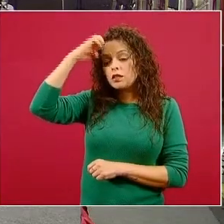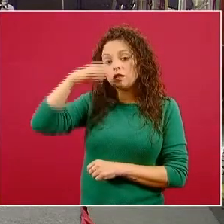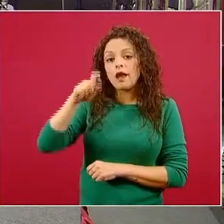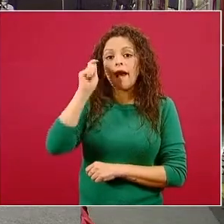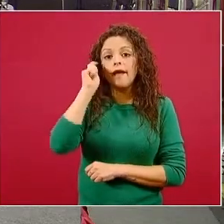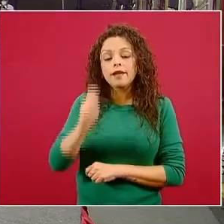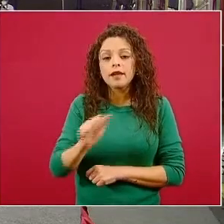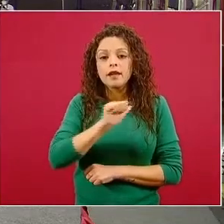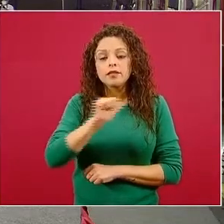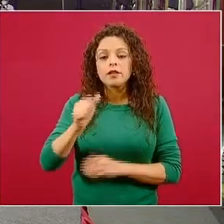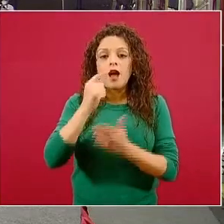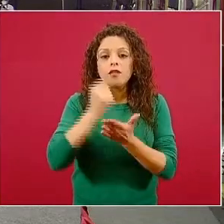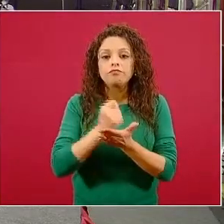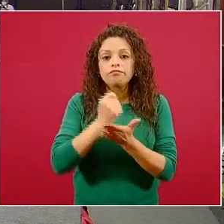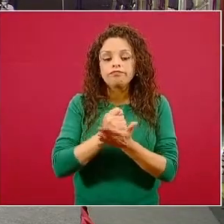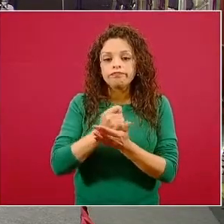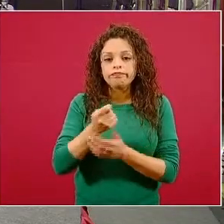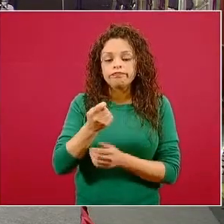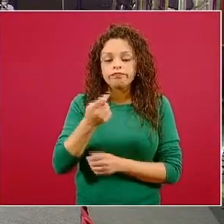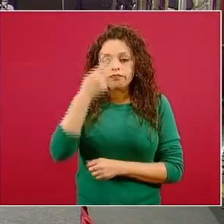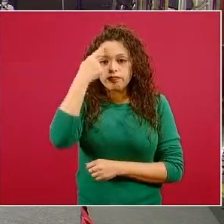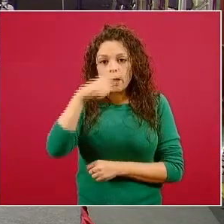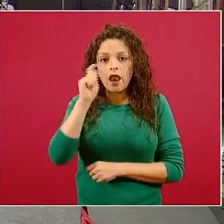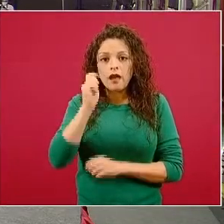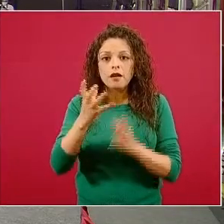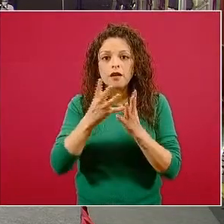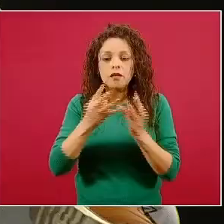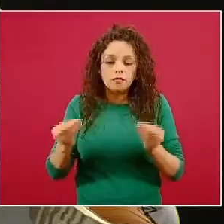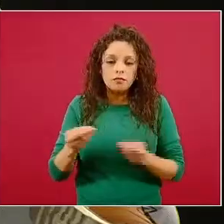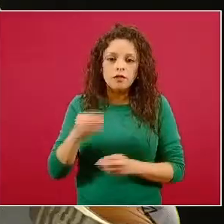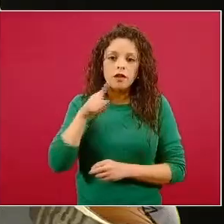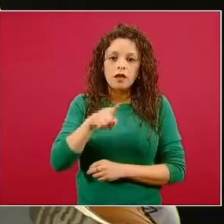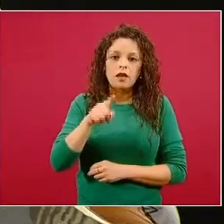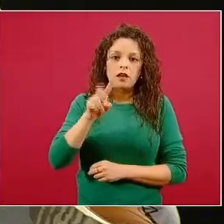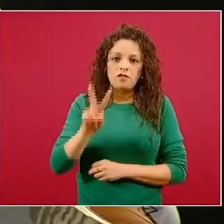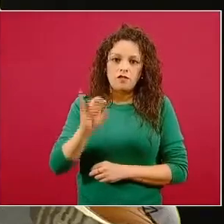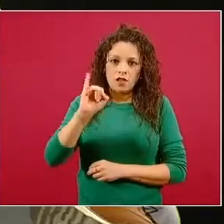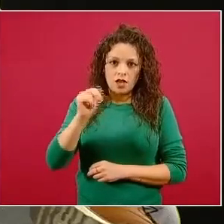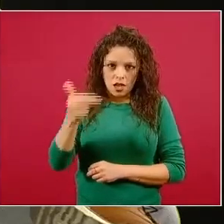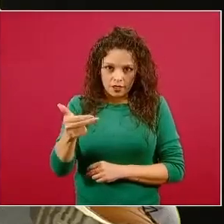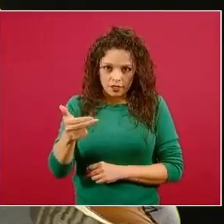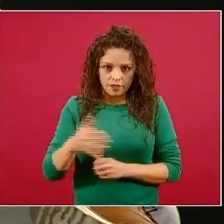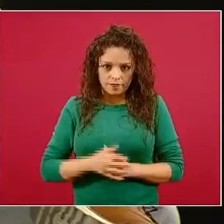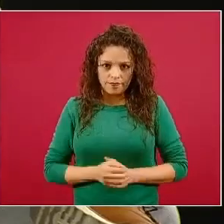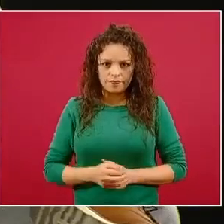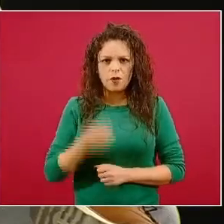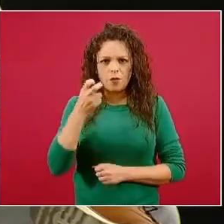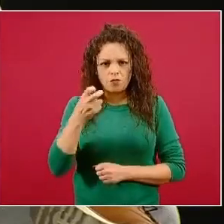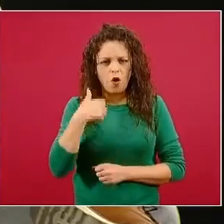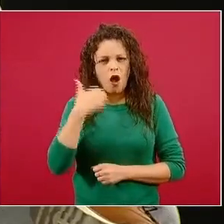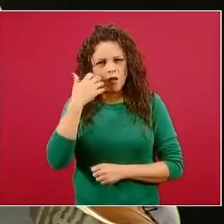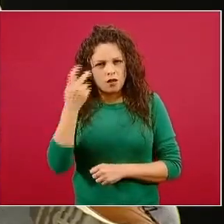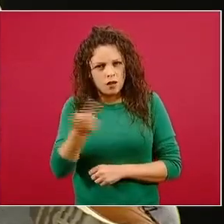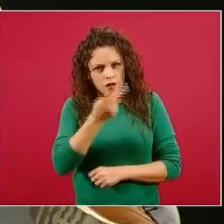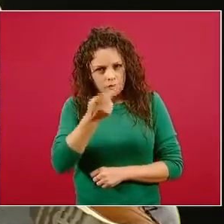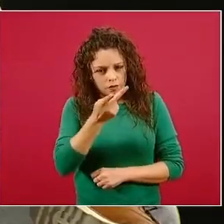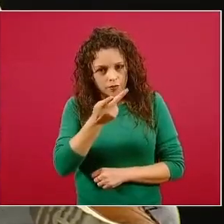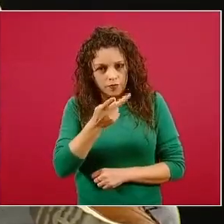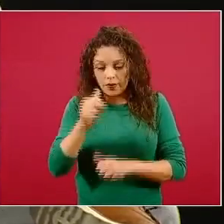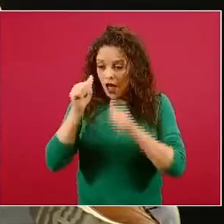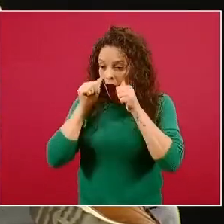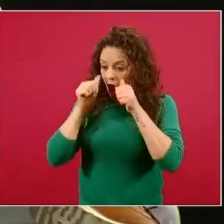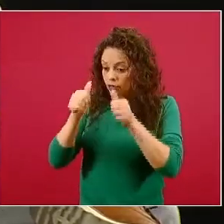VIH. Entonces, quería preguntar esto, es decir, ¿qué tanto puede influir en atender correctamente